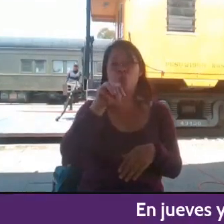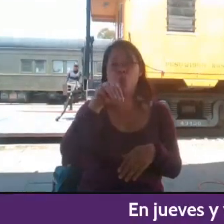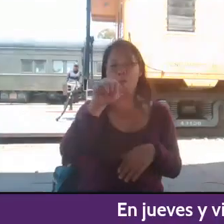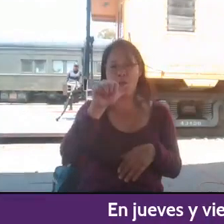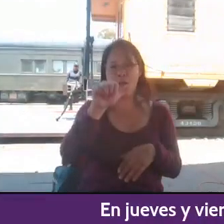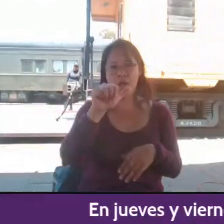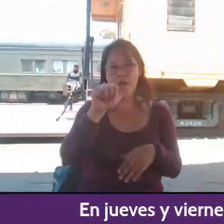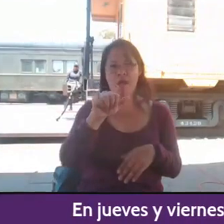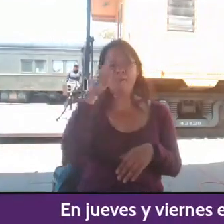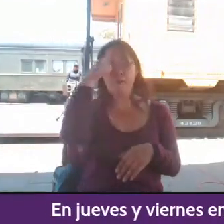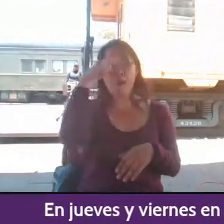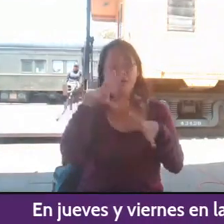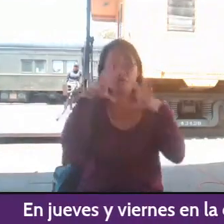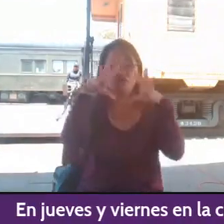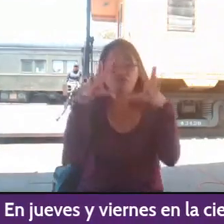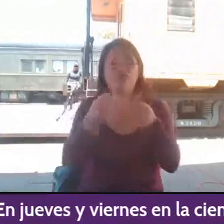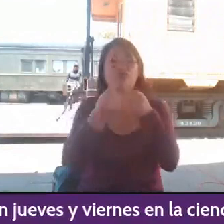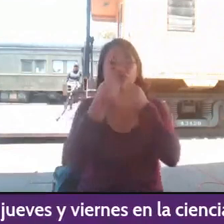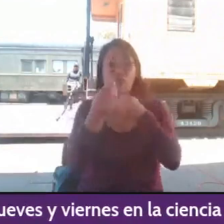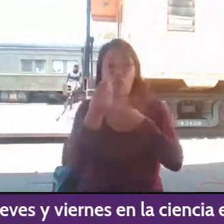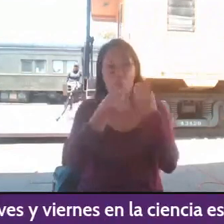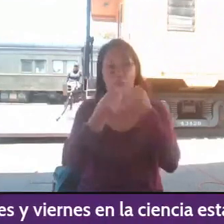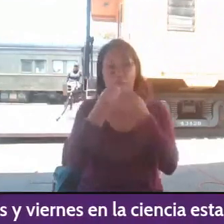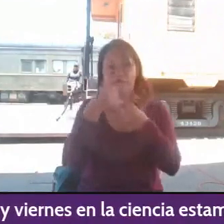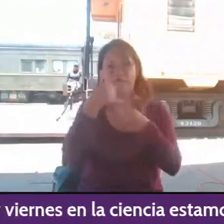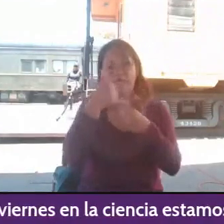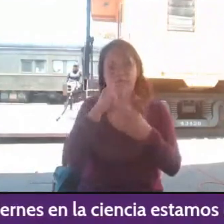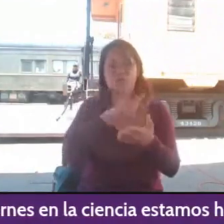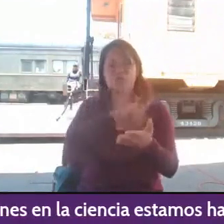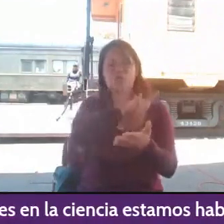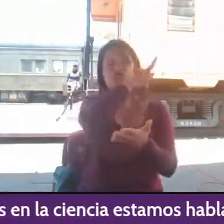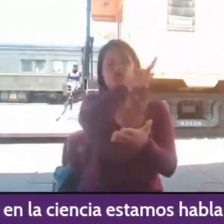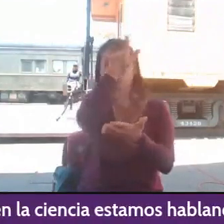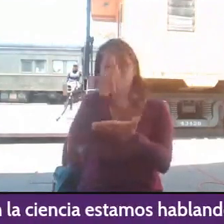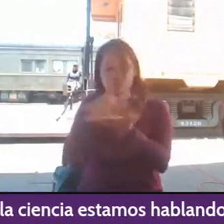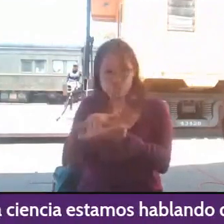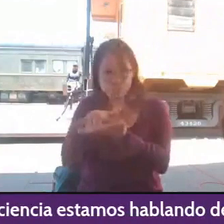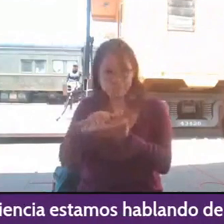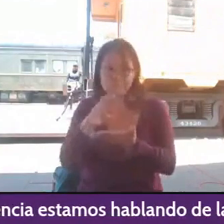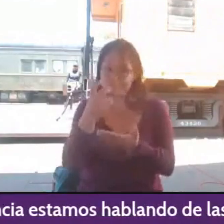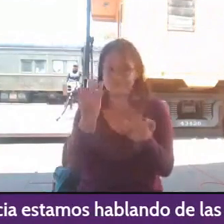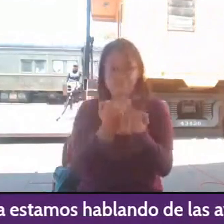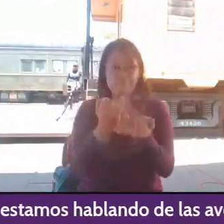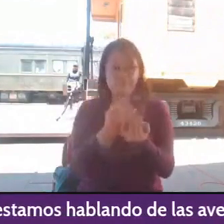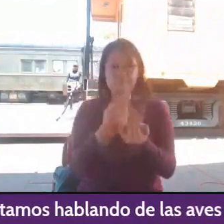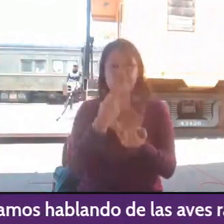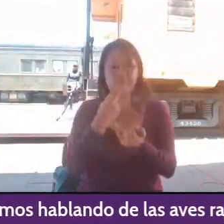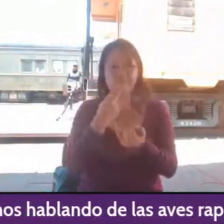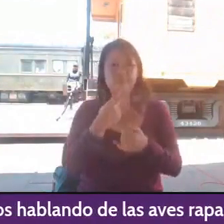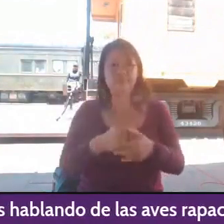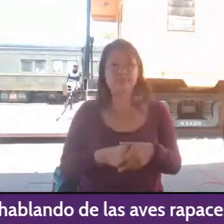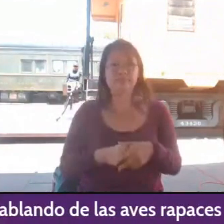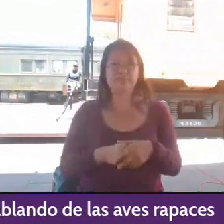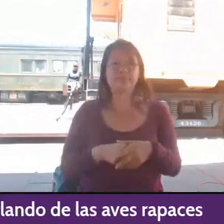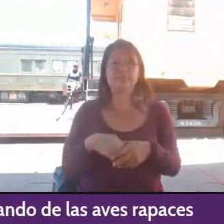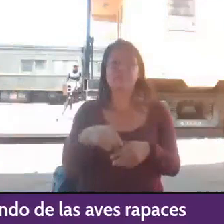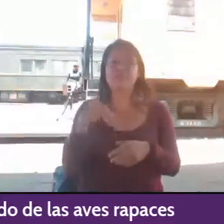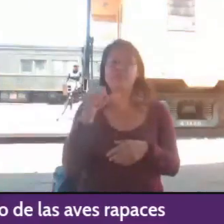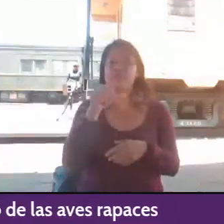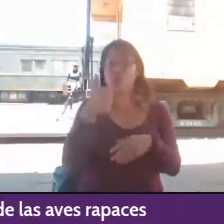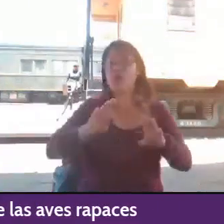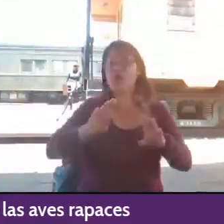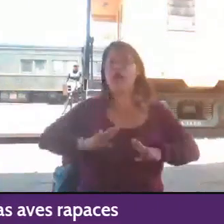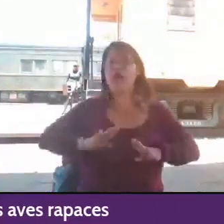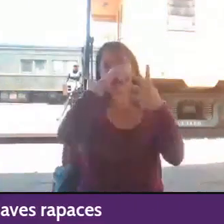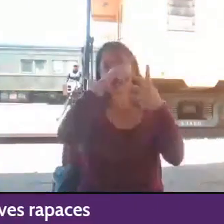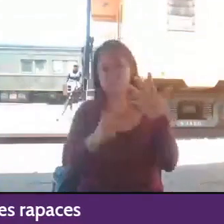más. El plumaje entonces nos va a dar y buena parte de las características, por ejemplo, a